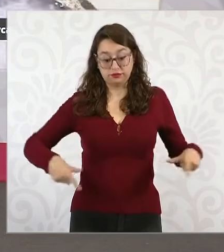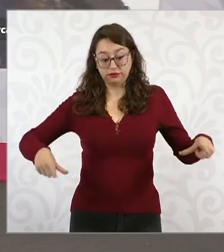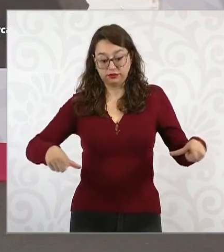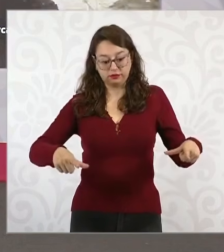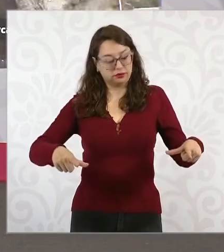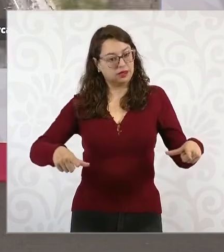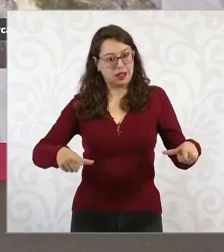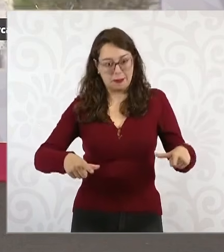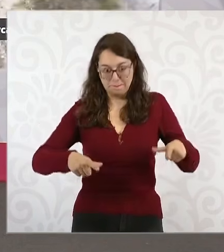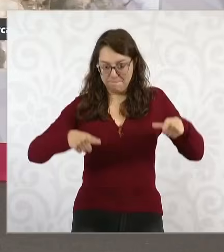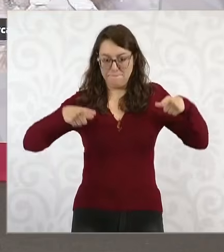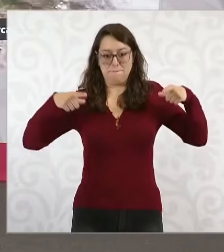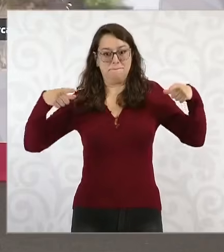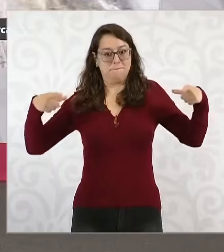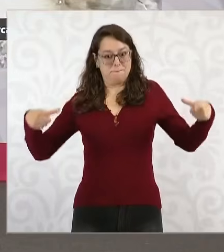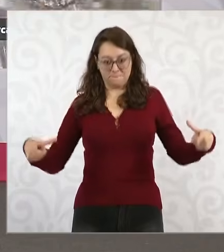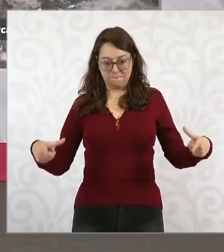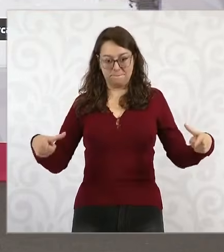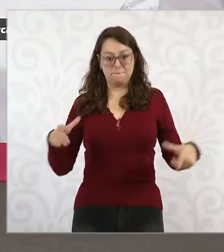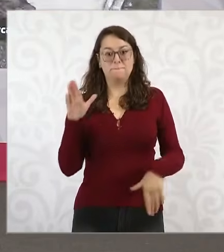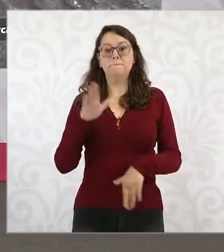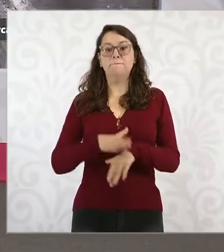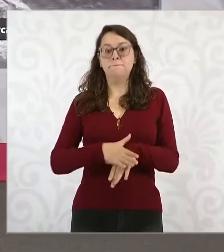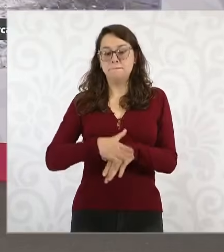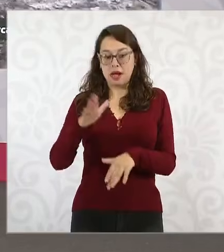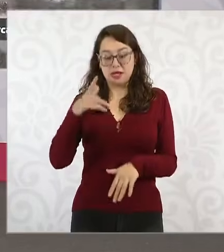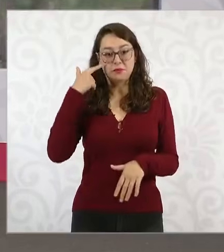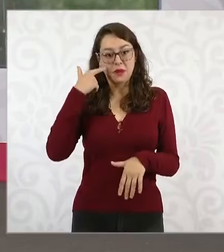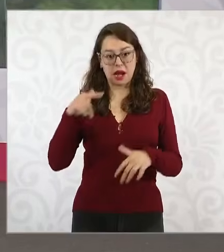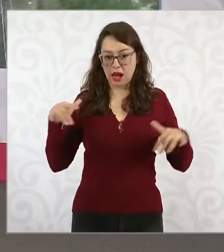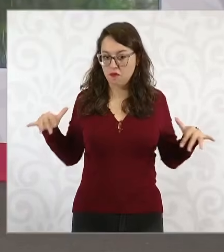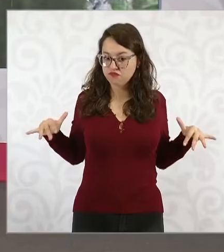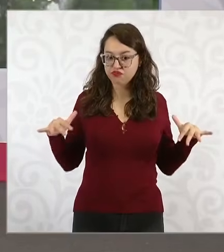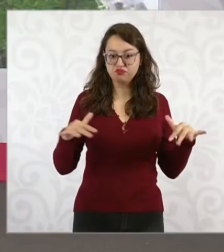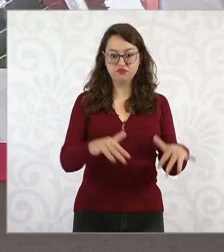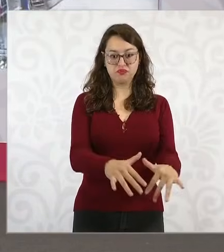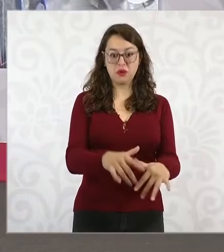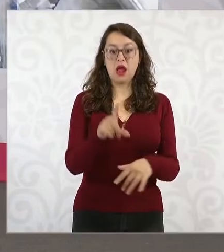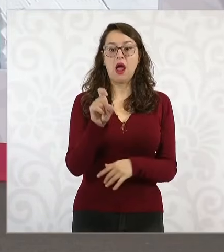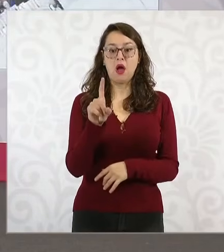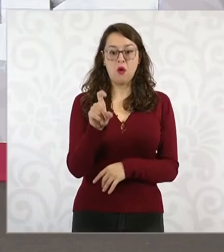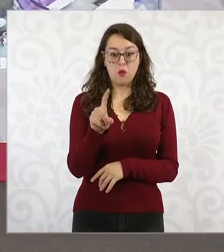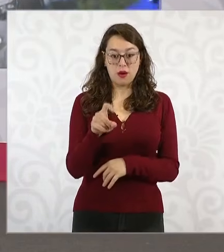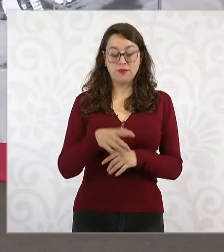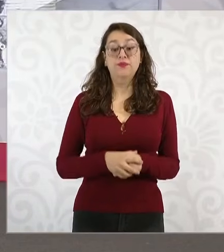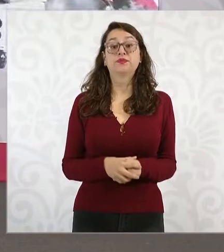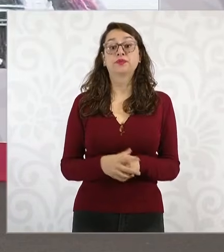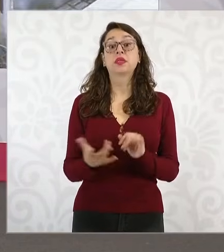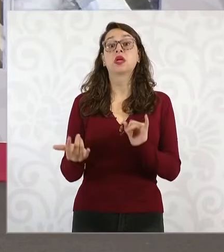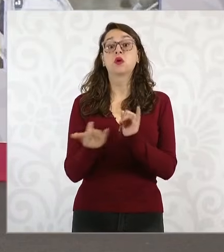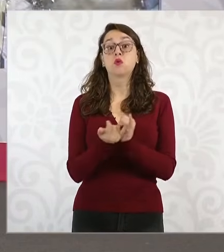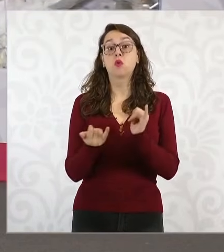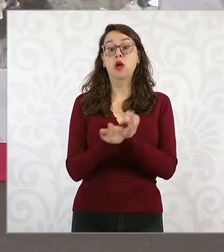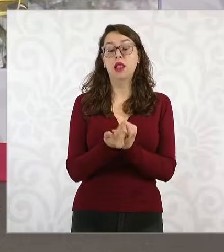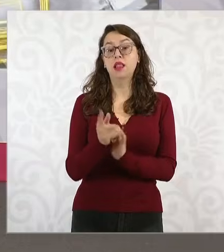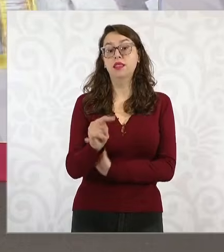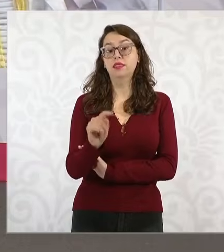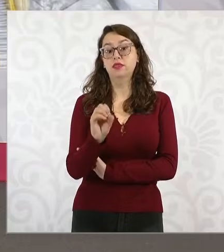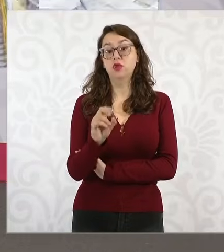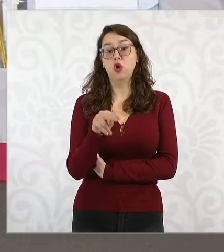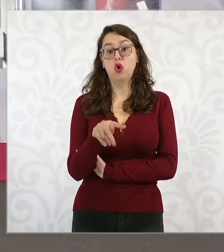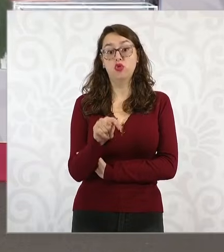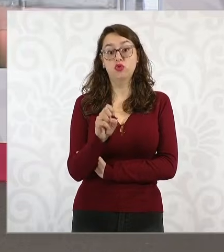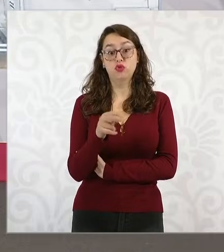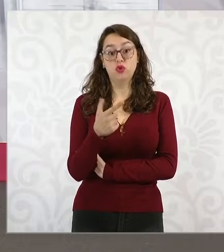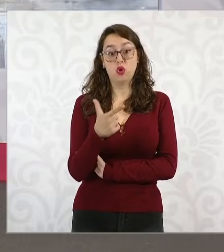capacidad de la laguna en cuanto al tema de los cauces. Y en esta parte el colector de Teotongo, que es